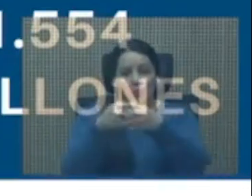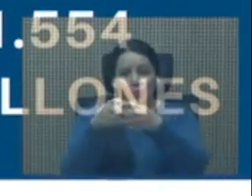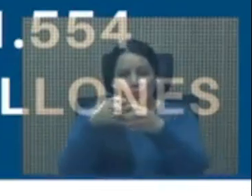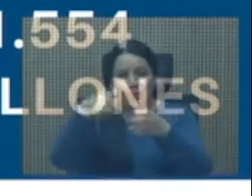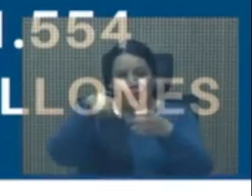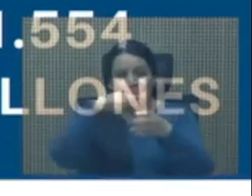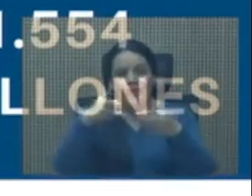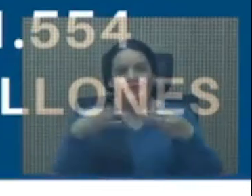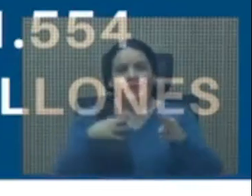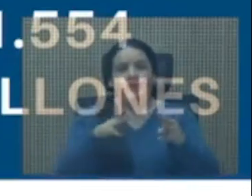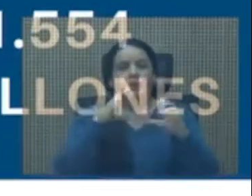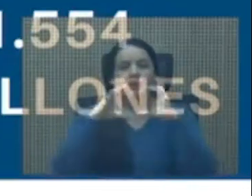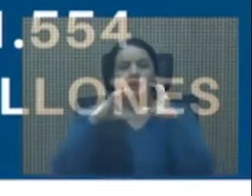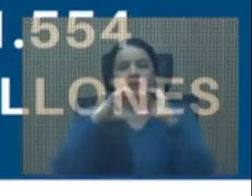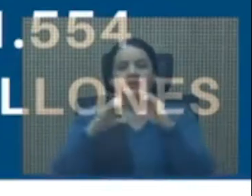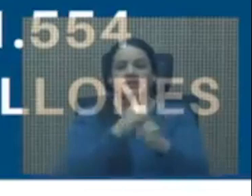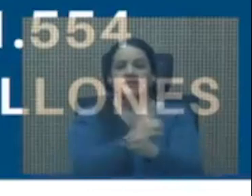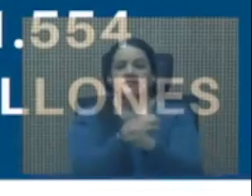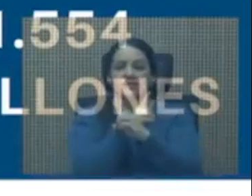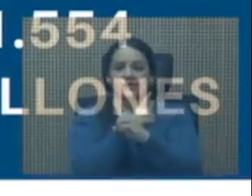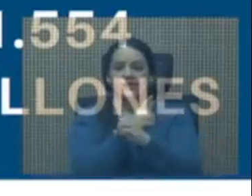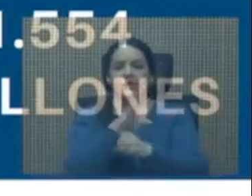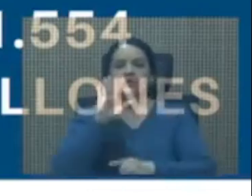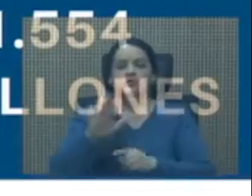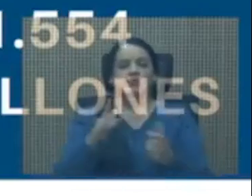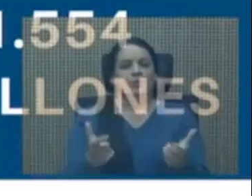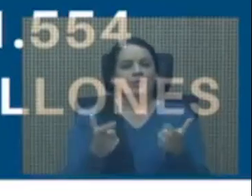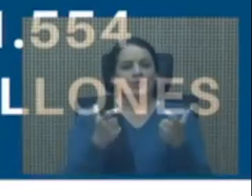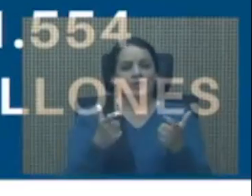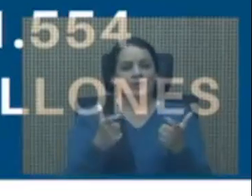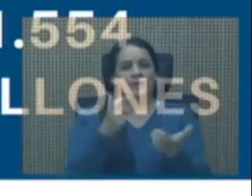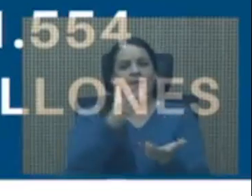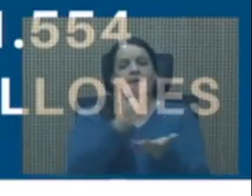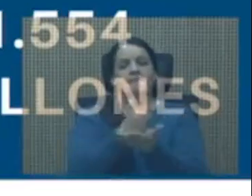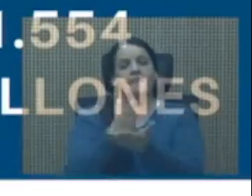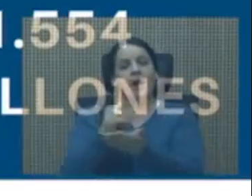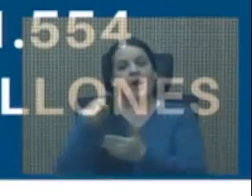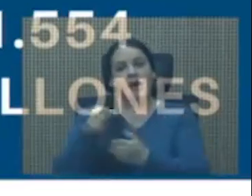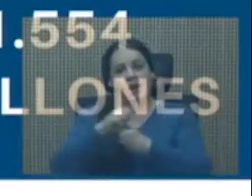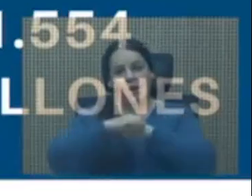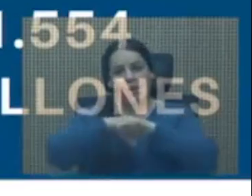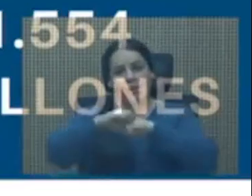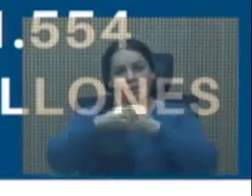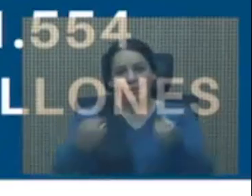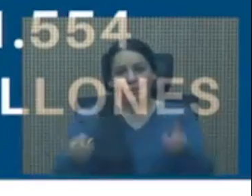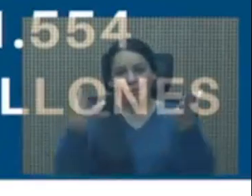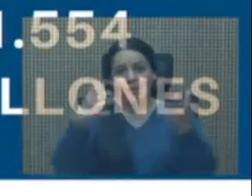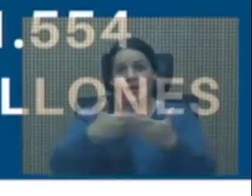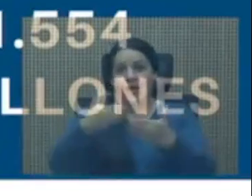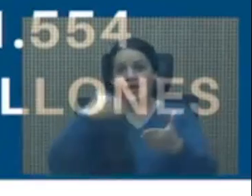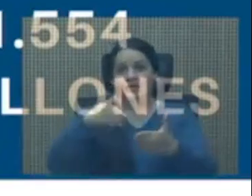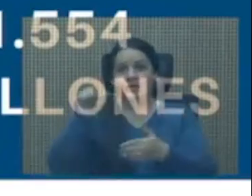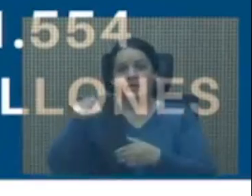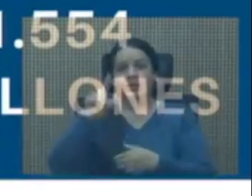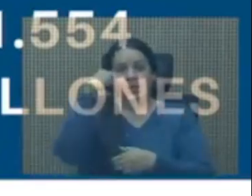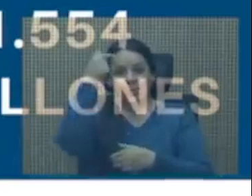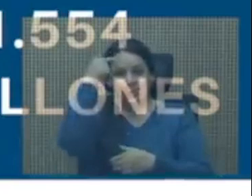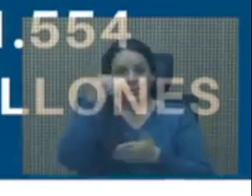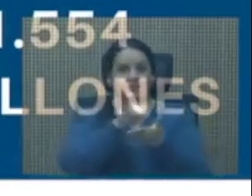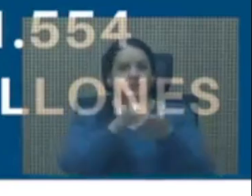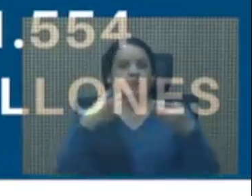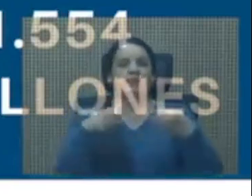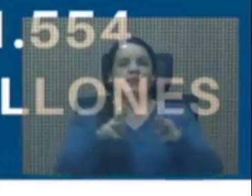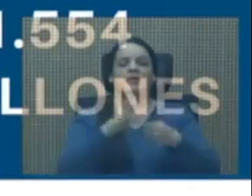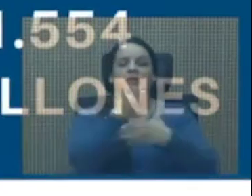defiende A capa y espada su multimillonaria Pauta pública porque en el anterior gobierno escúchenlo bien estos medios se